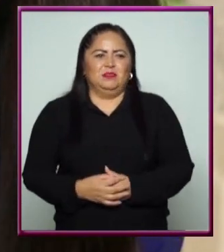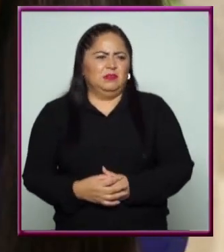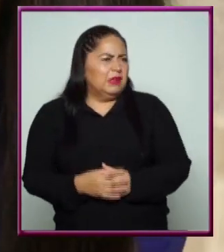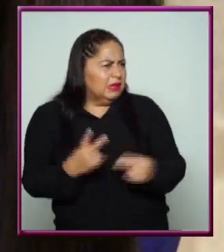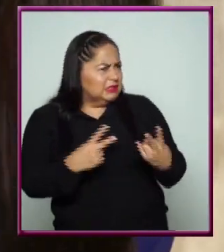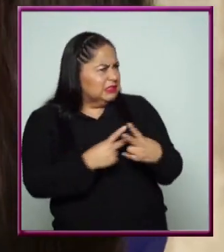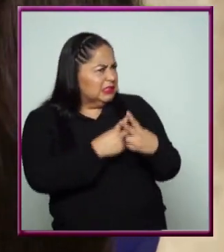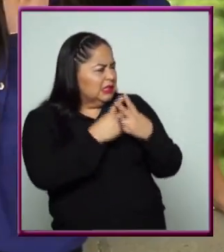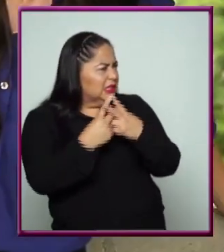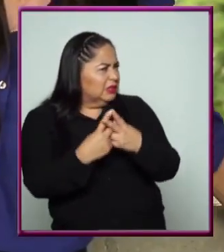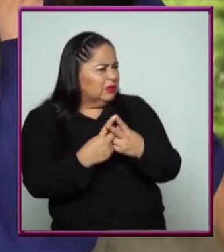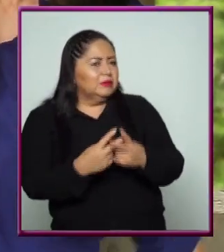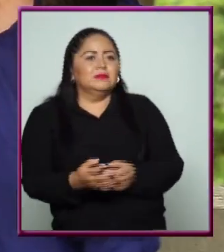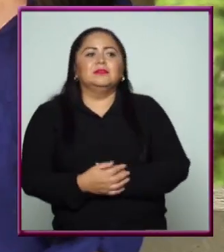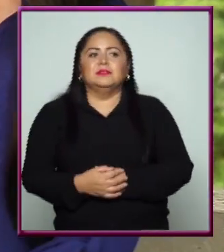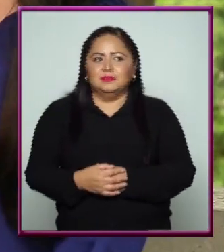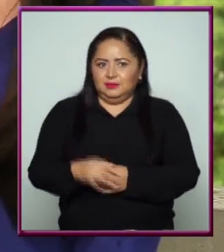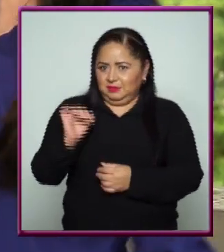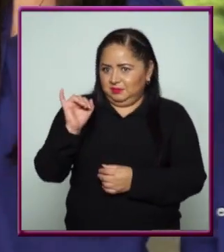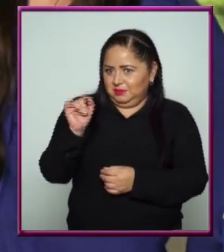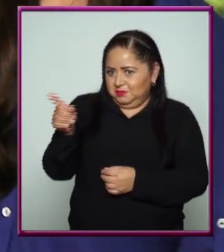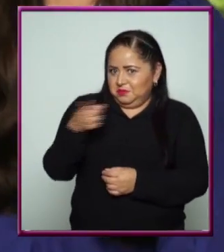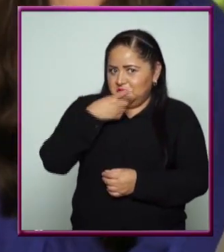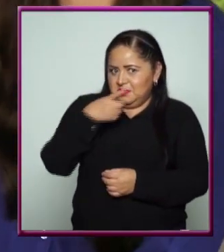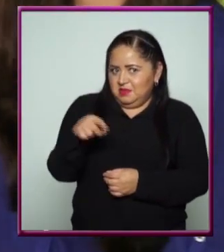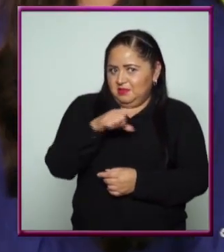¿Del estrellato? ¿Eso dijiste?